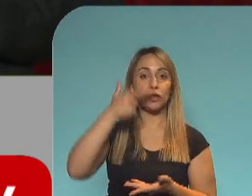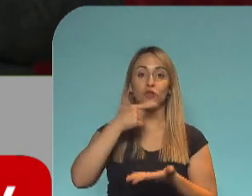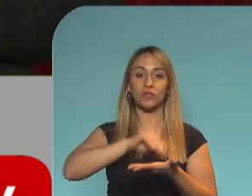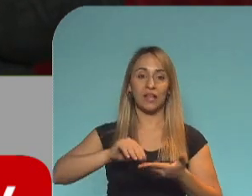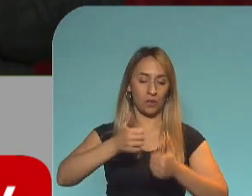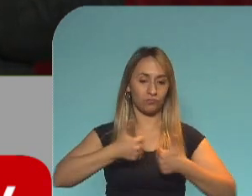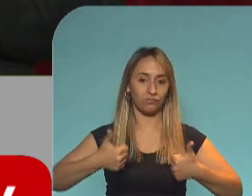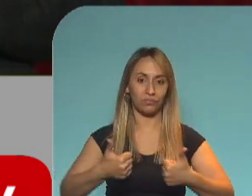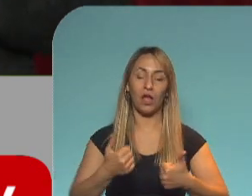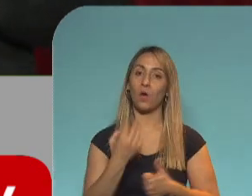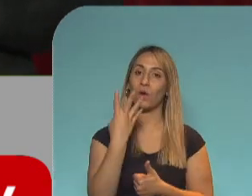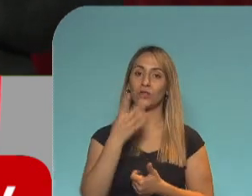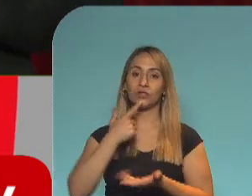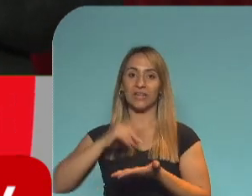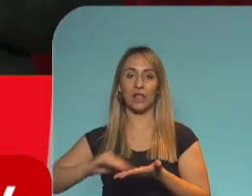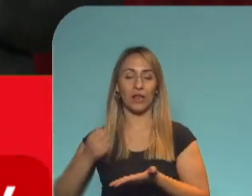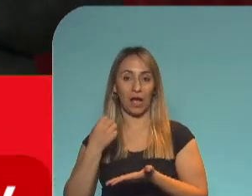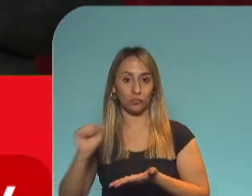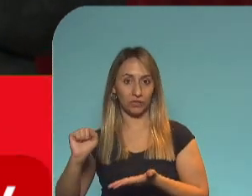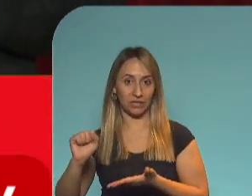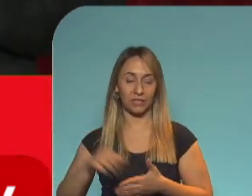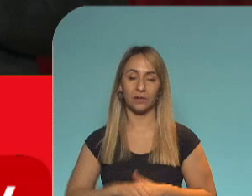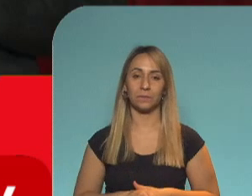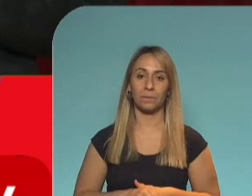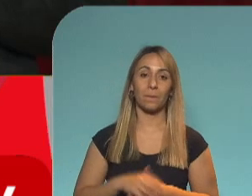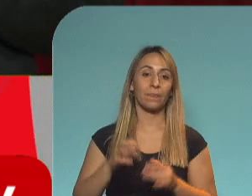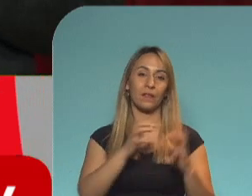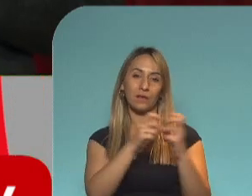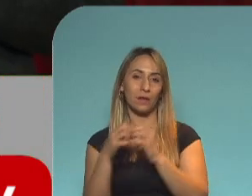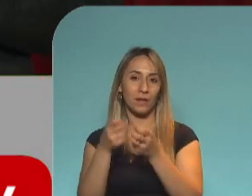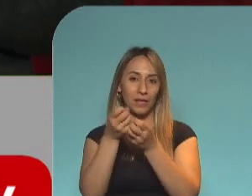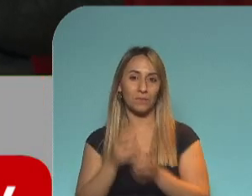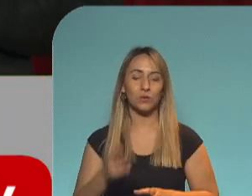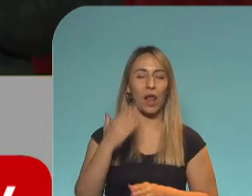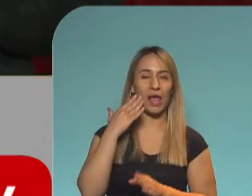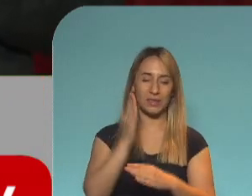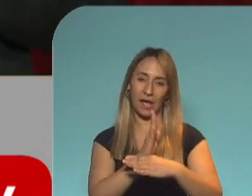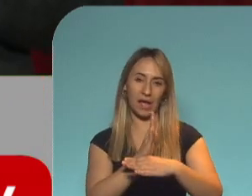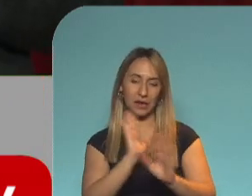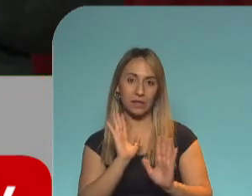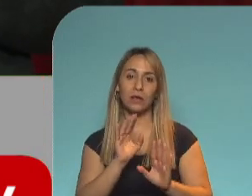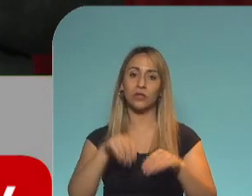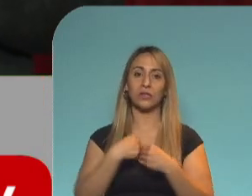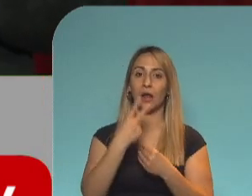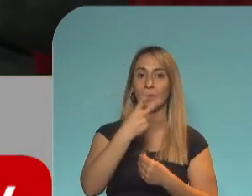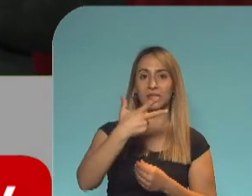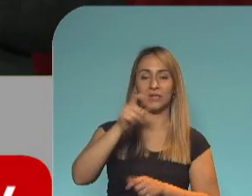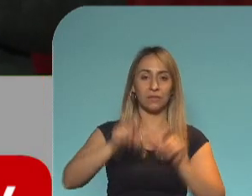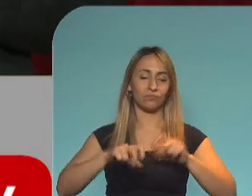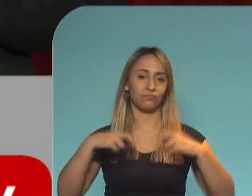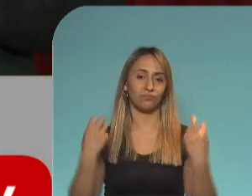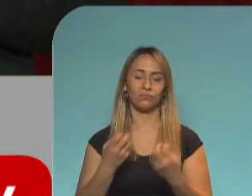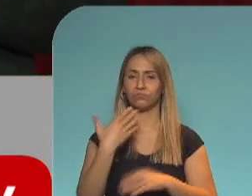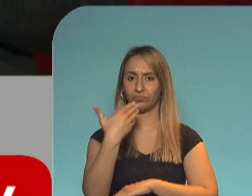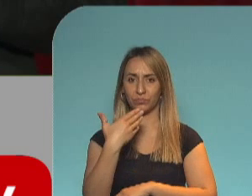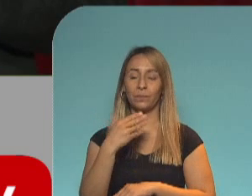y 4 ausentes. Un debate que comenzó a media tarde, que tuvo 23 oradores y que finalmente se